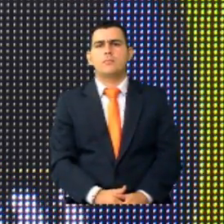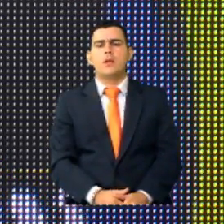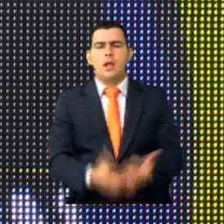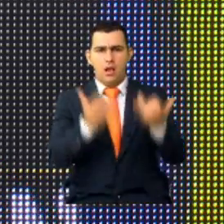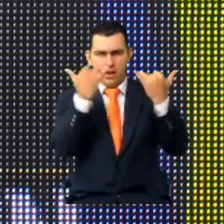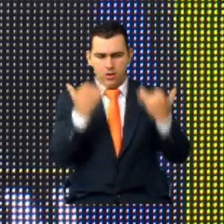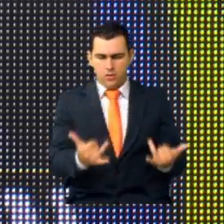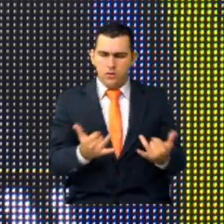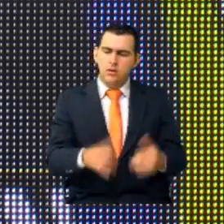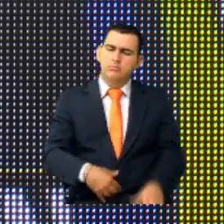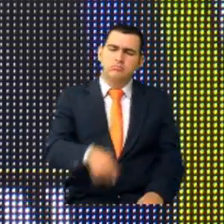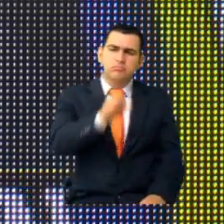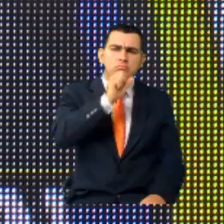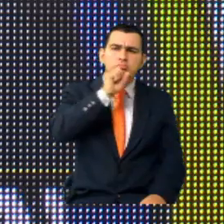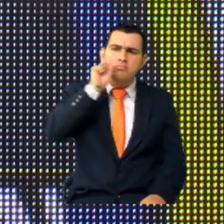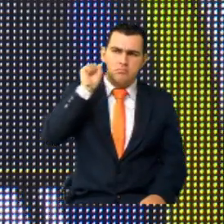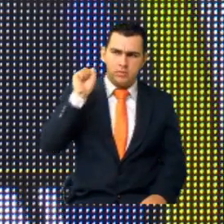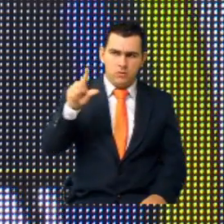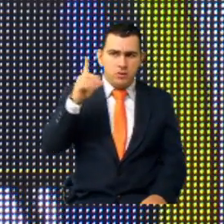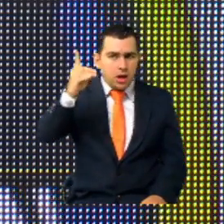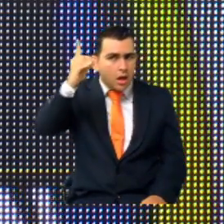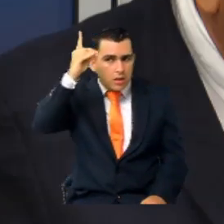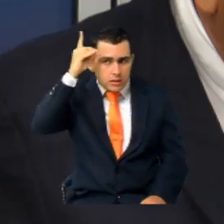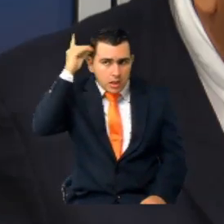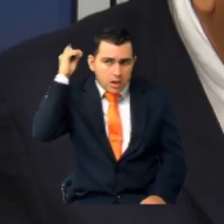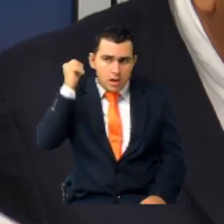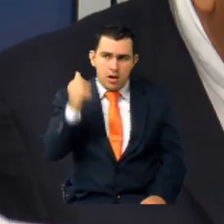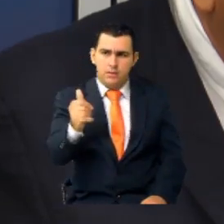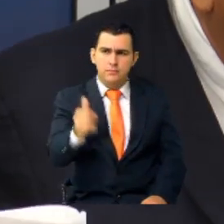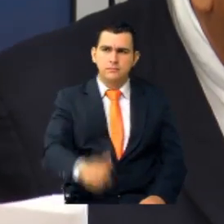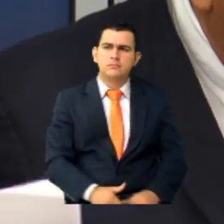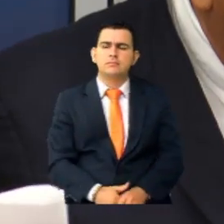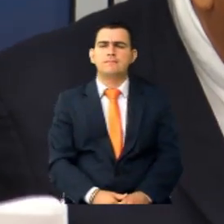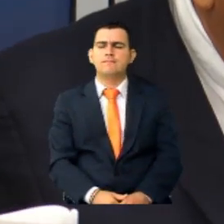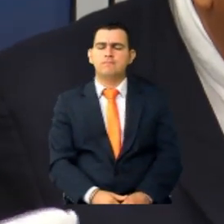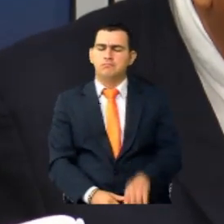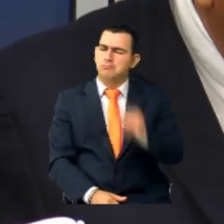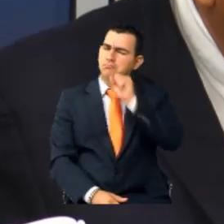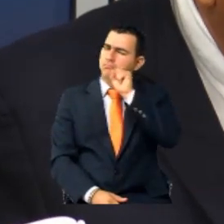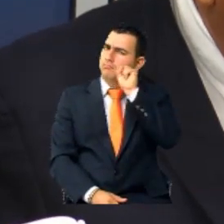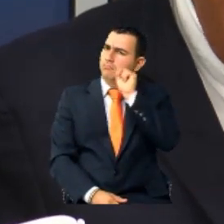Alberto Delgado al candidato Darío Echeverri. Doctor Darío,